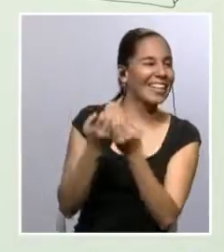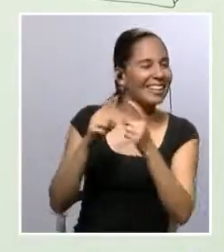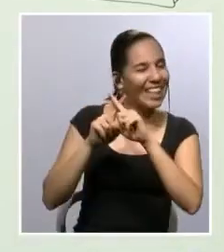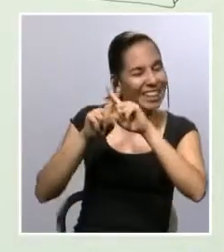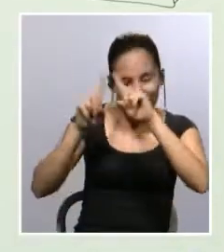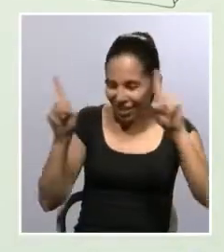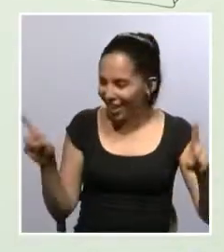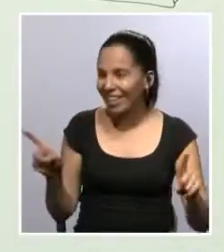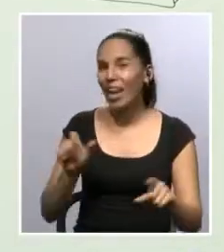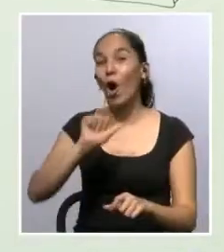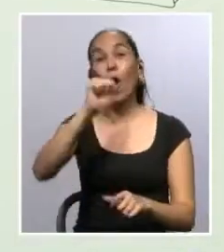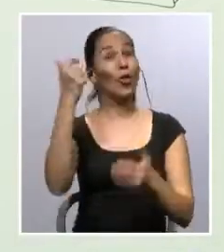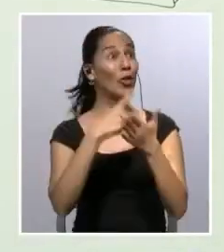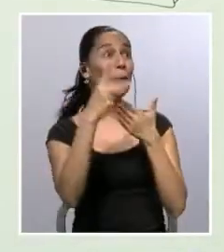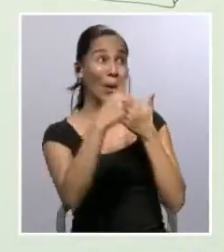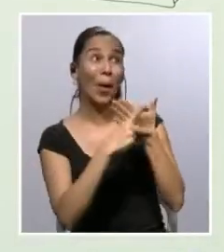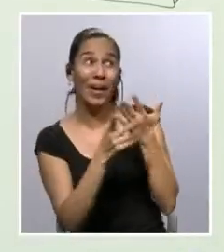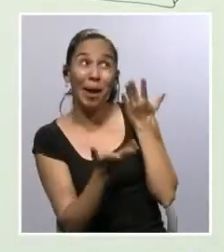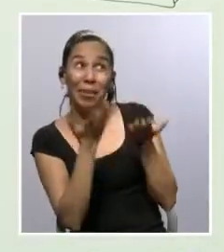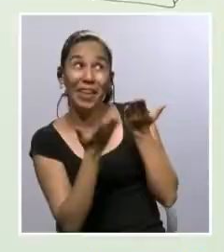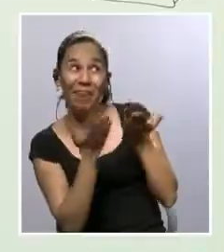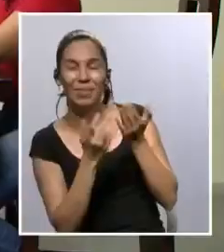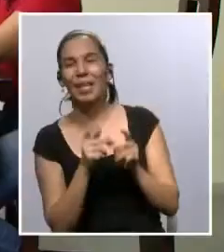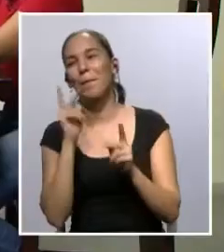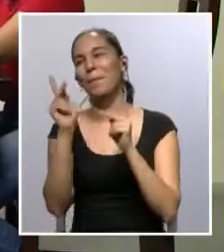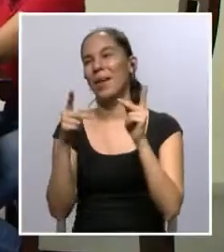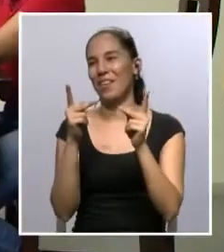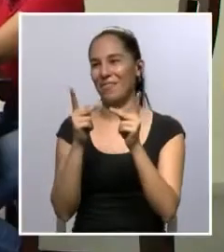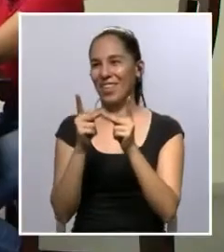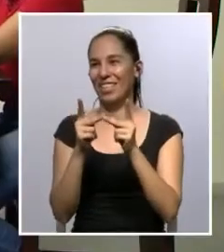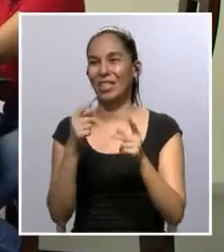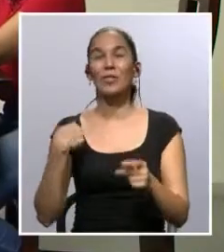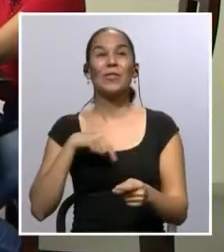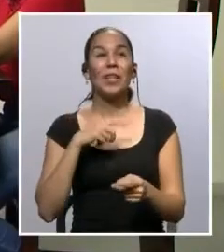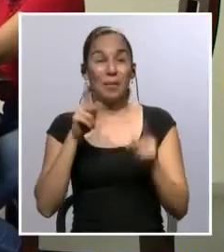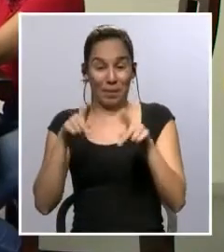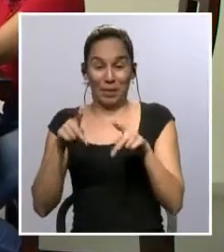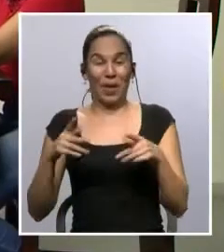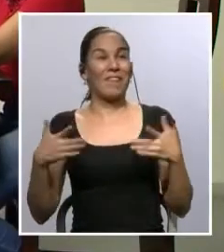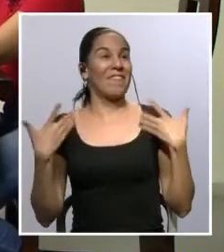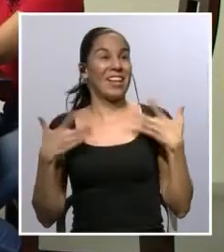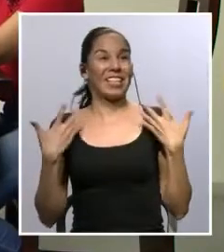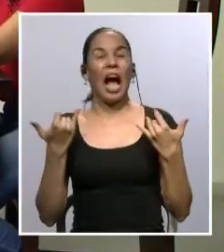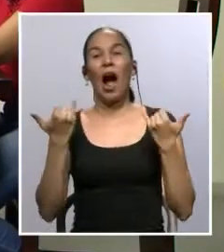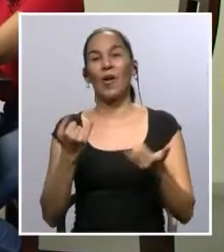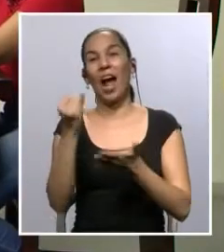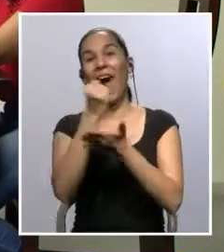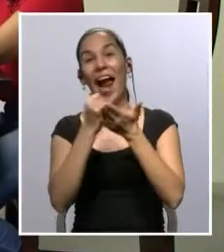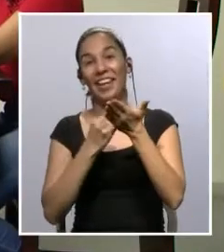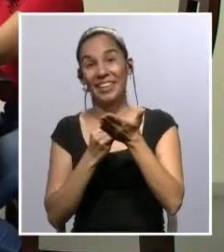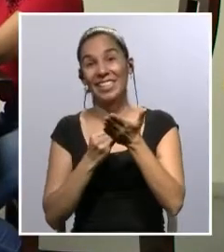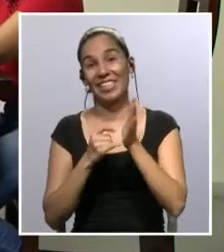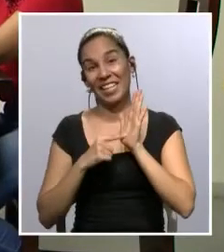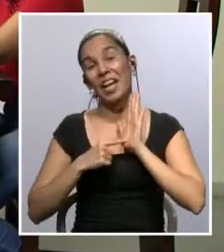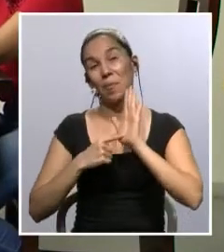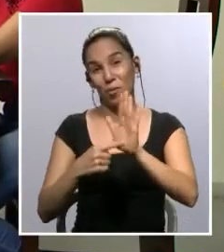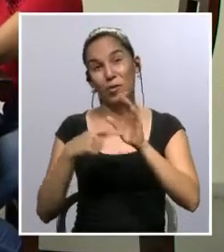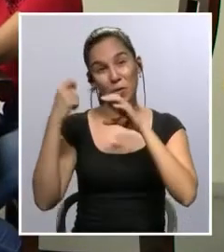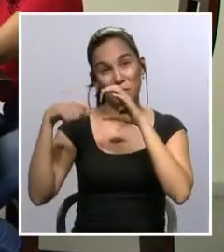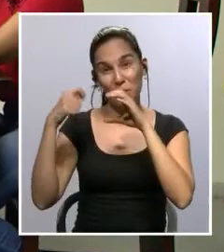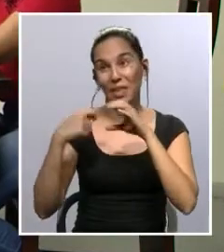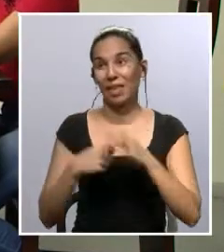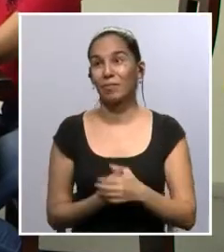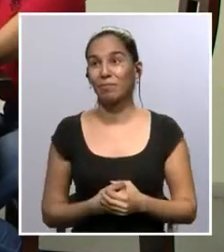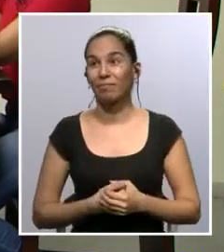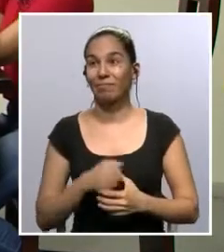que ¿otro analizar. Otro programa. Sí, muchas programas. Perfecto, yo creo que la gente ha estado muy contenta, pero tenemos una cápsula artística el día de hoy, Víctor.